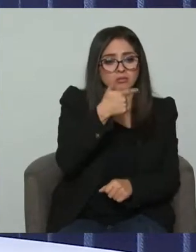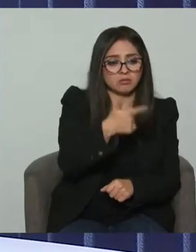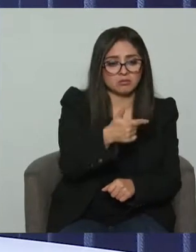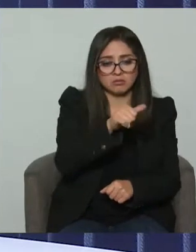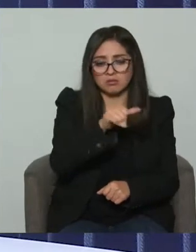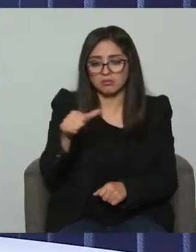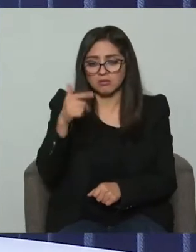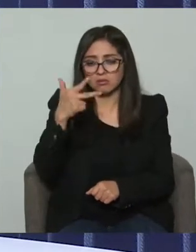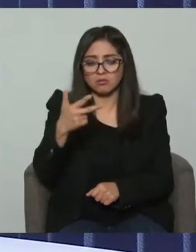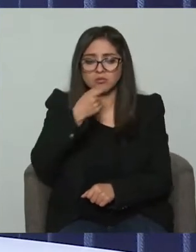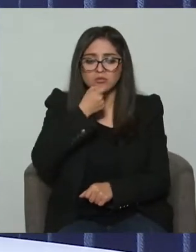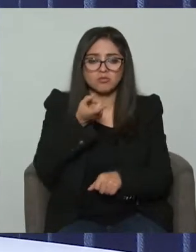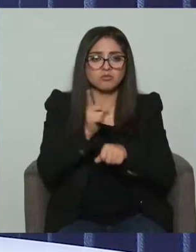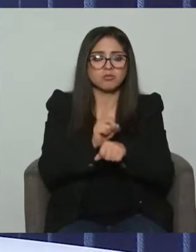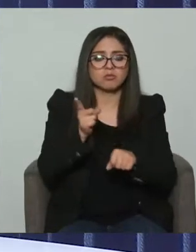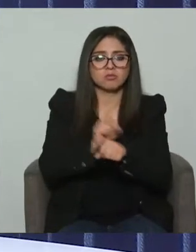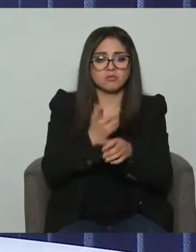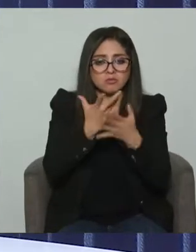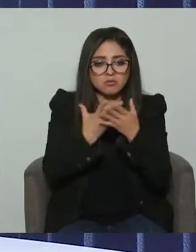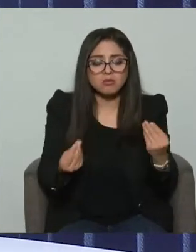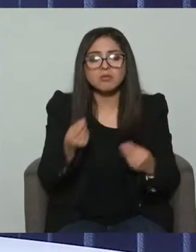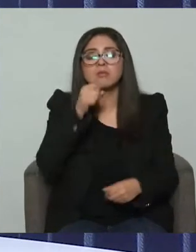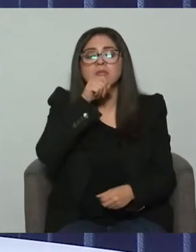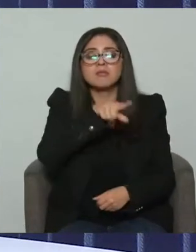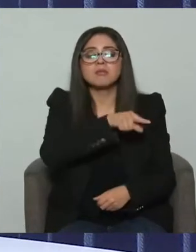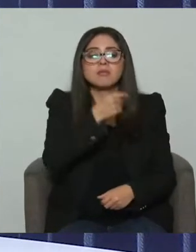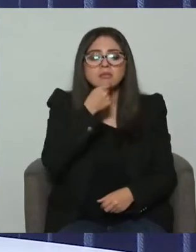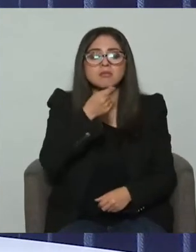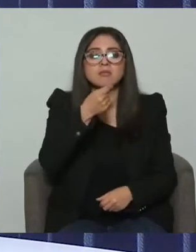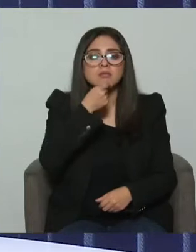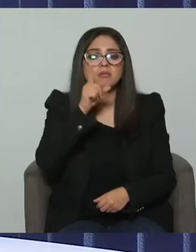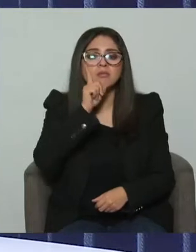con un índice importante también de niños y niñas